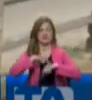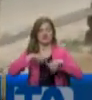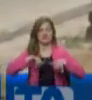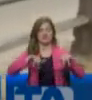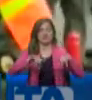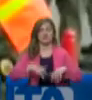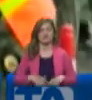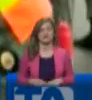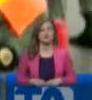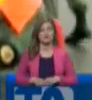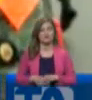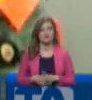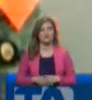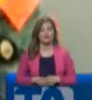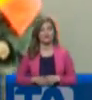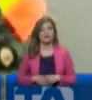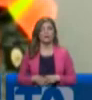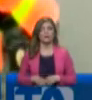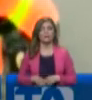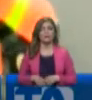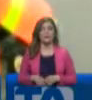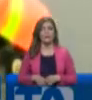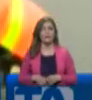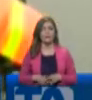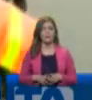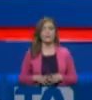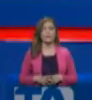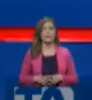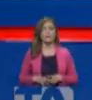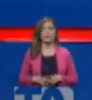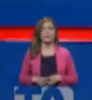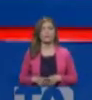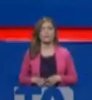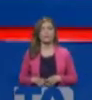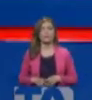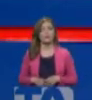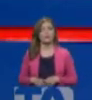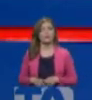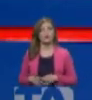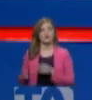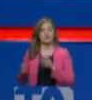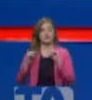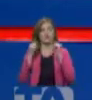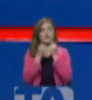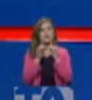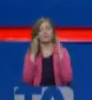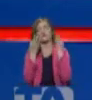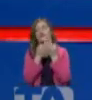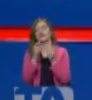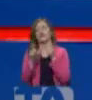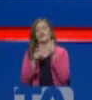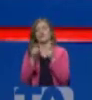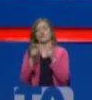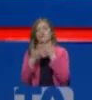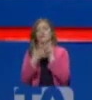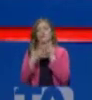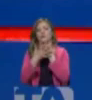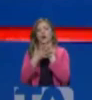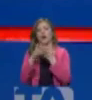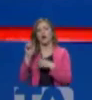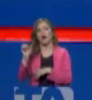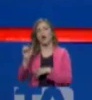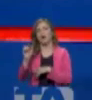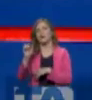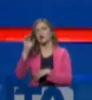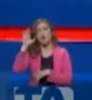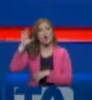En Guayaquil, Carlos Acoto, 24 horas. Un grupo de familiares de los reos del Centro de Rehabilitación Social de